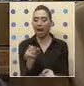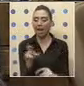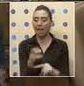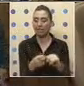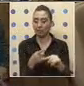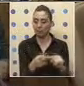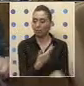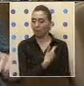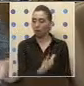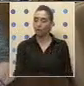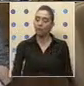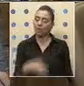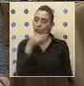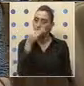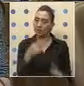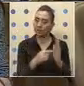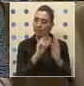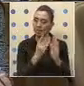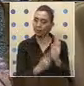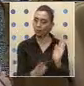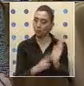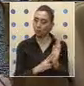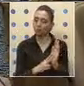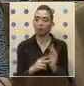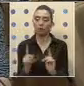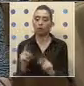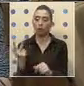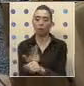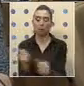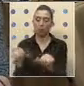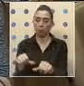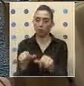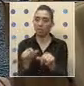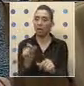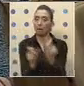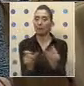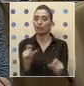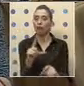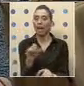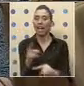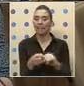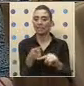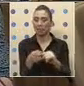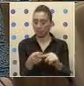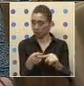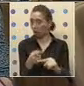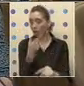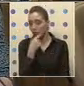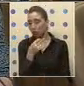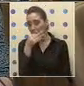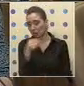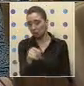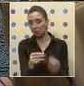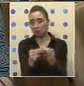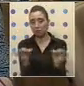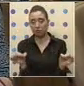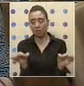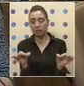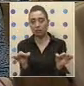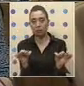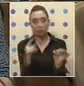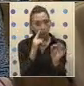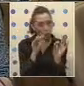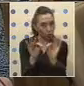El gobierno señala que esta reforma tributaria no perjudica a la clase media. Es fácil hacer una afirmación como esta sin entrar en el detalle